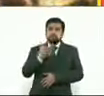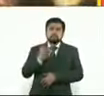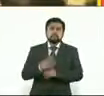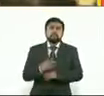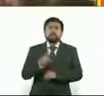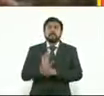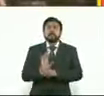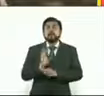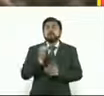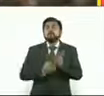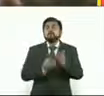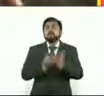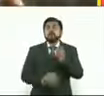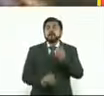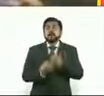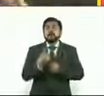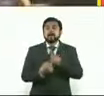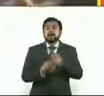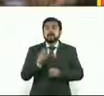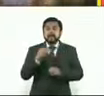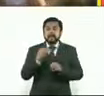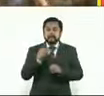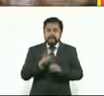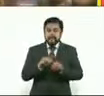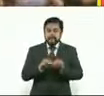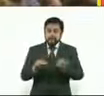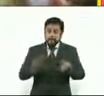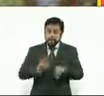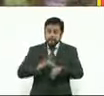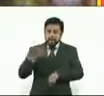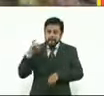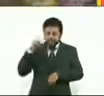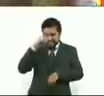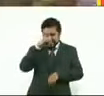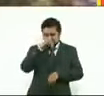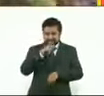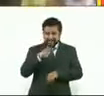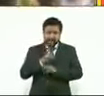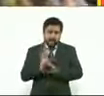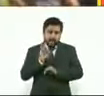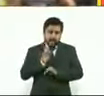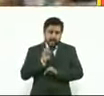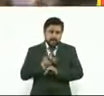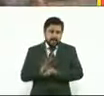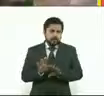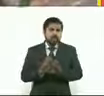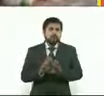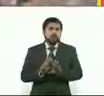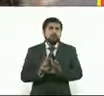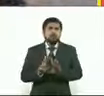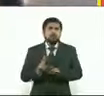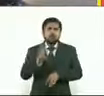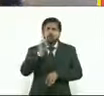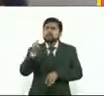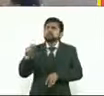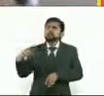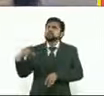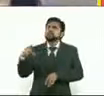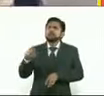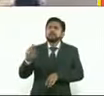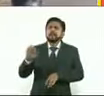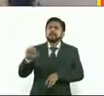faltan los kilómetros más duros, sí, más complicados. A ver, ¿cómo lo ves al africano, Benjamín? Lo